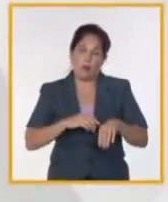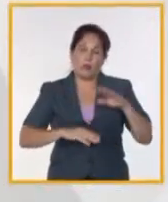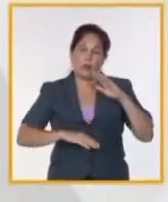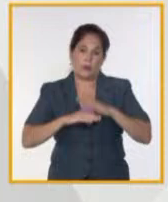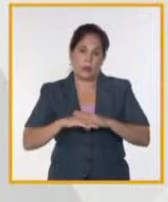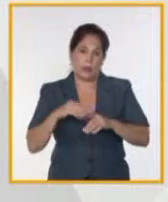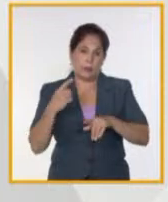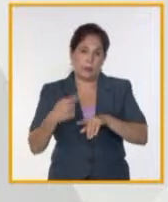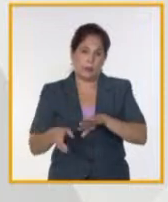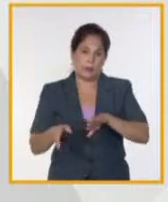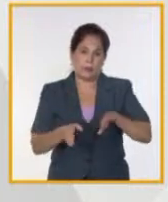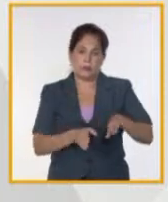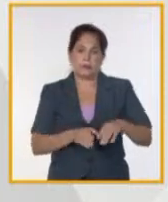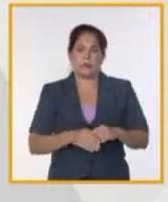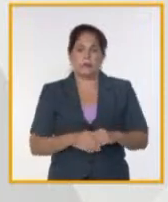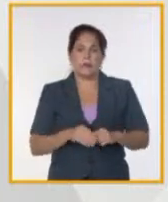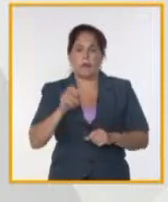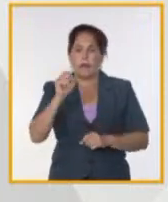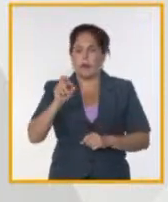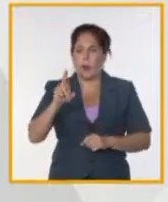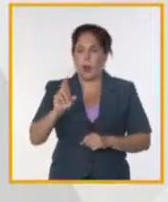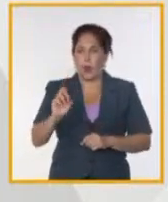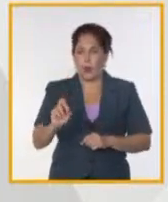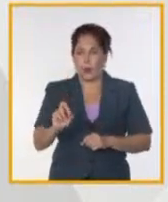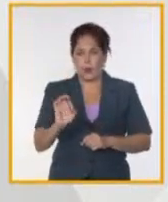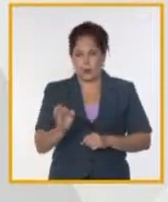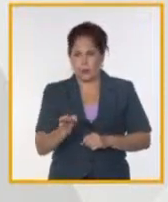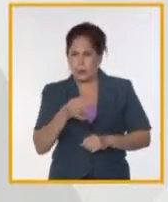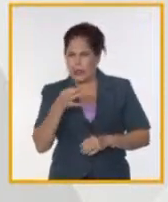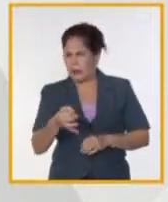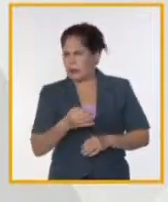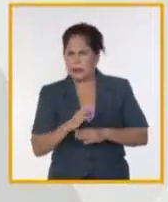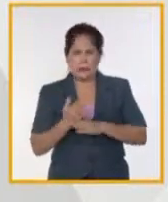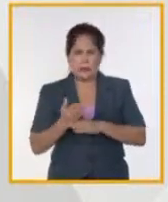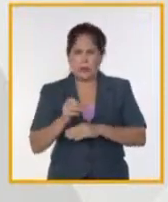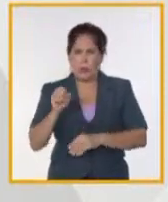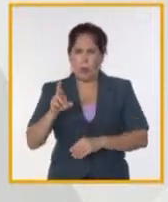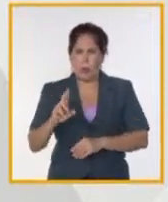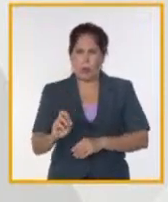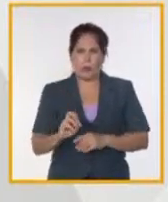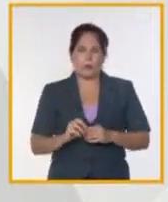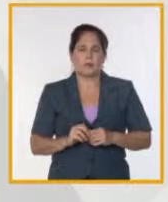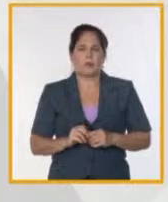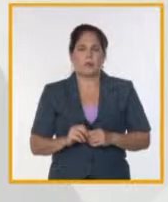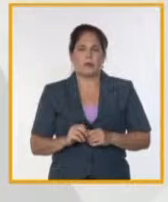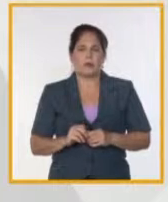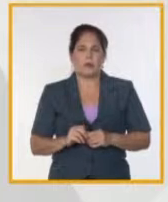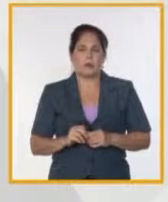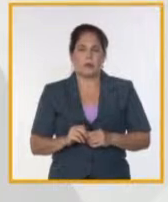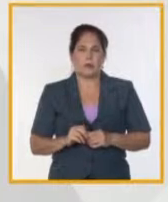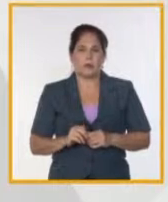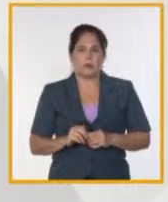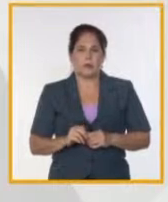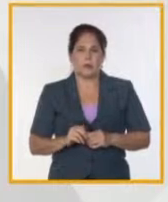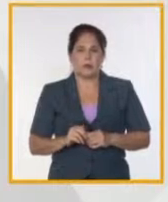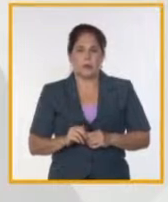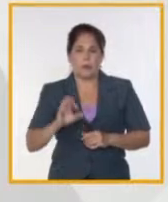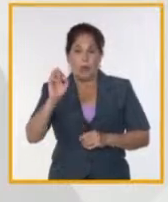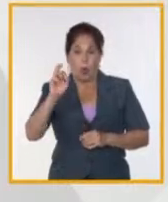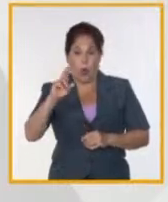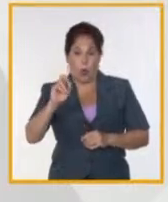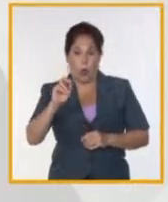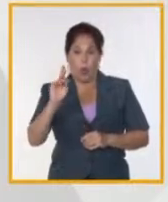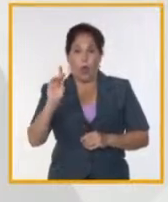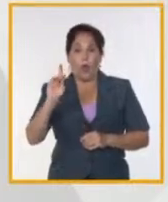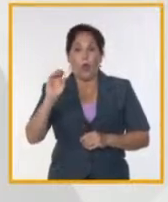Tenemos también... Ahí dice oro en doré. ¿Pudiera explicarle a nuestro televidente cuál es la diferencia? ¿Oro en doré? Sí, bueno, el oro en doré